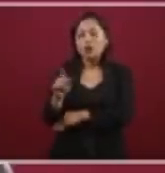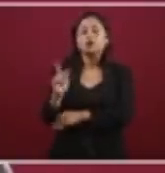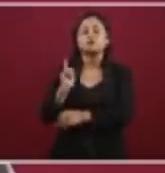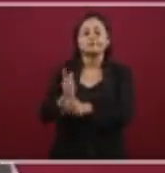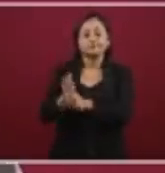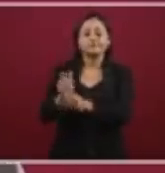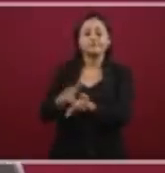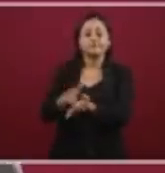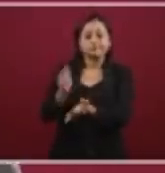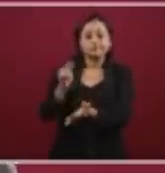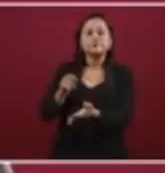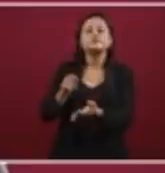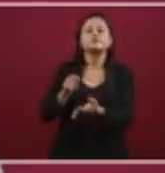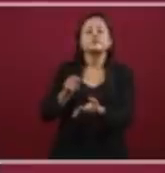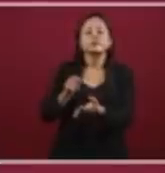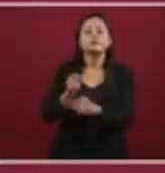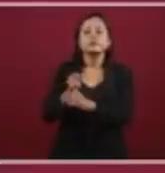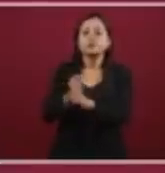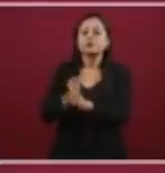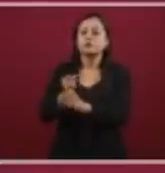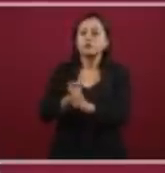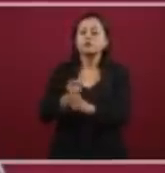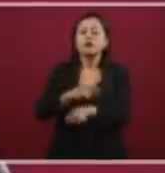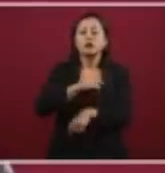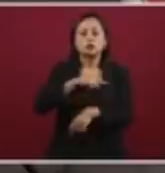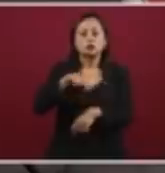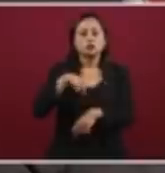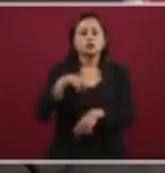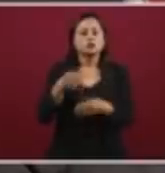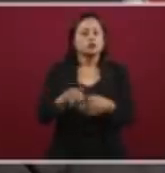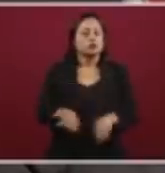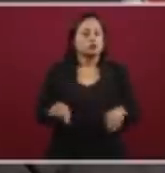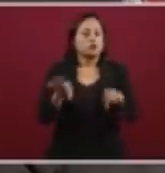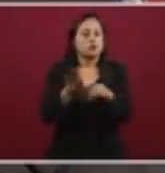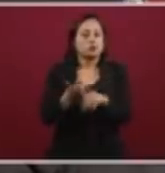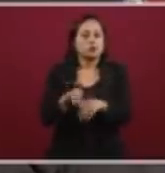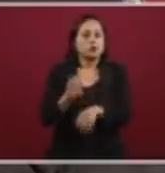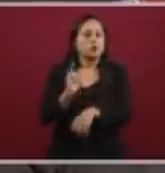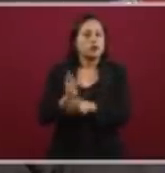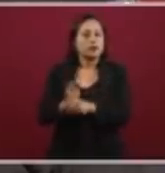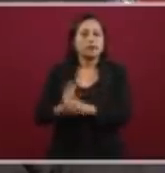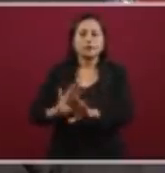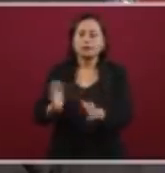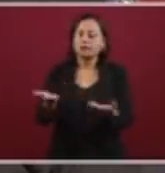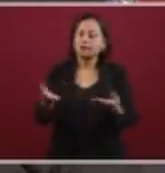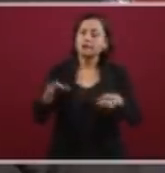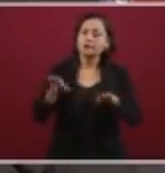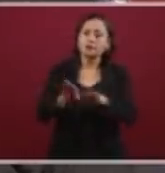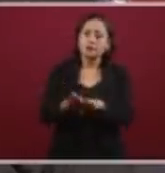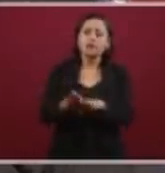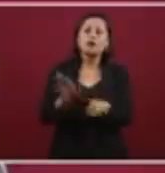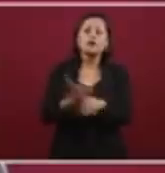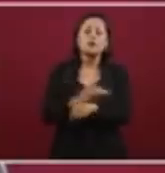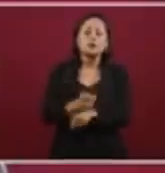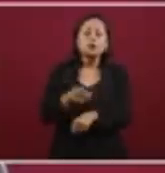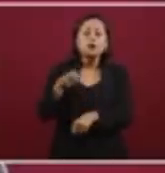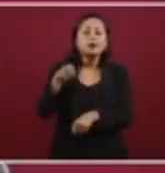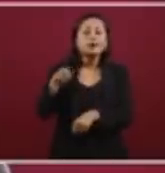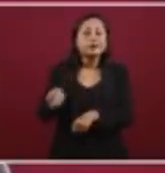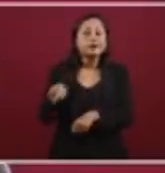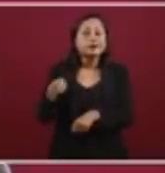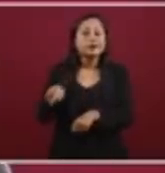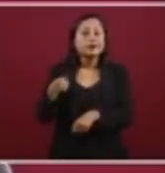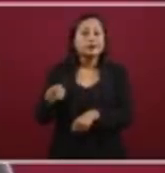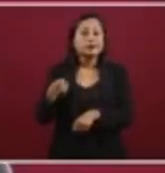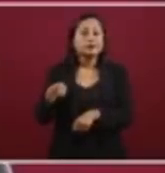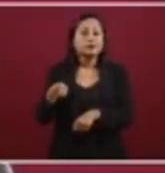cerrar este caso y este debate que hace es la parte medular de la llamada verdad